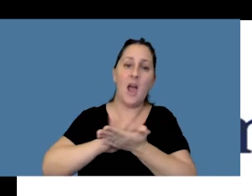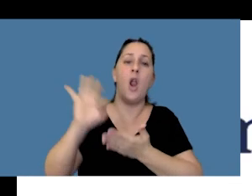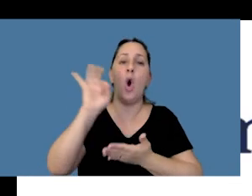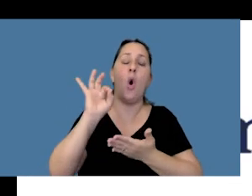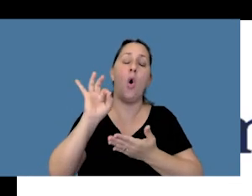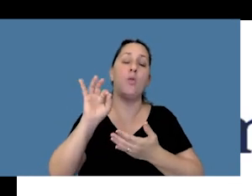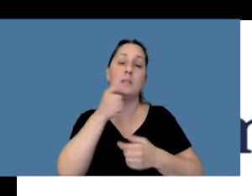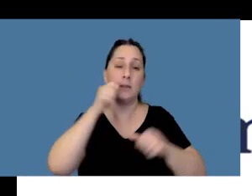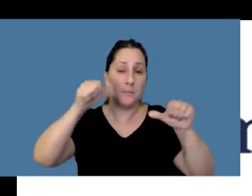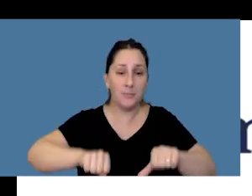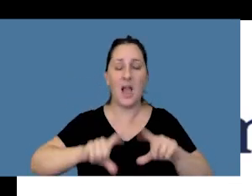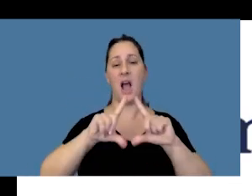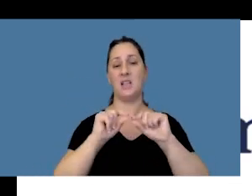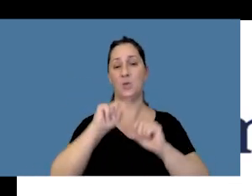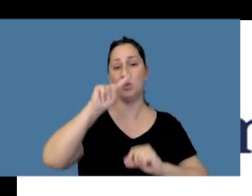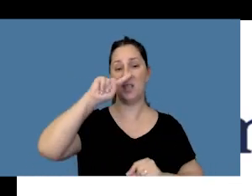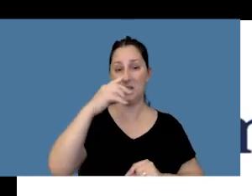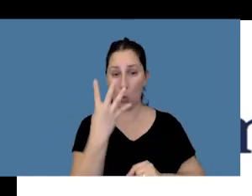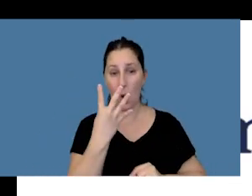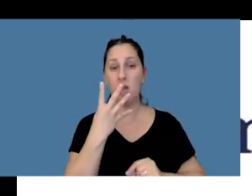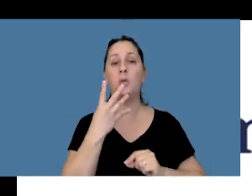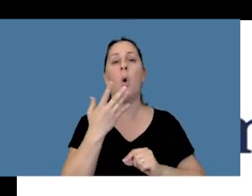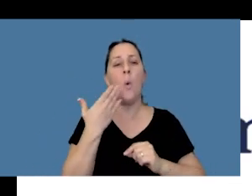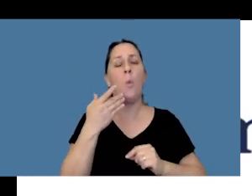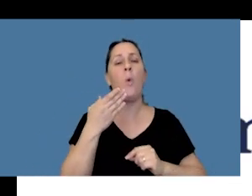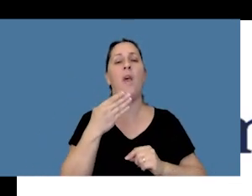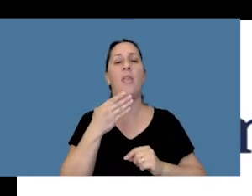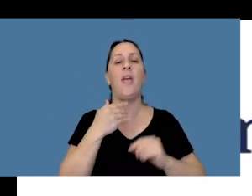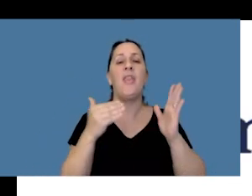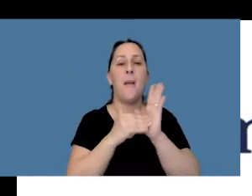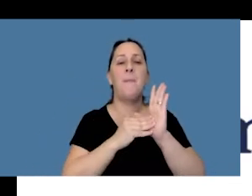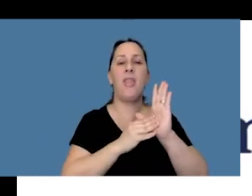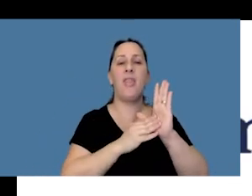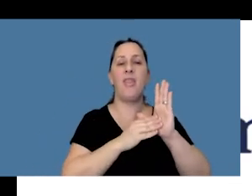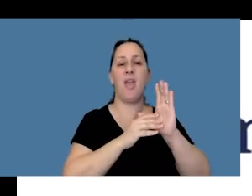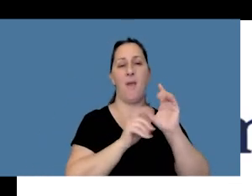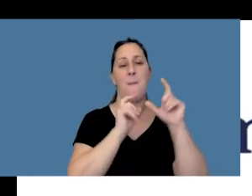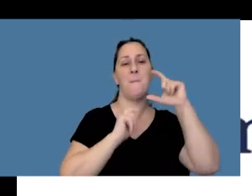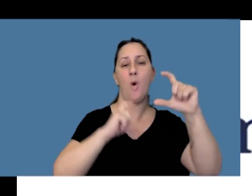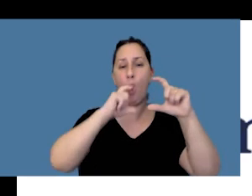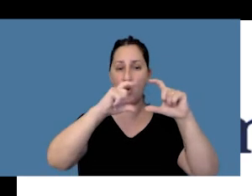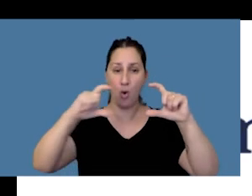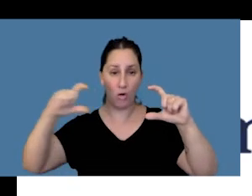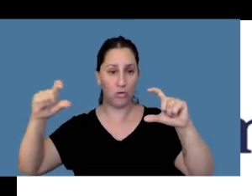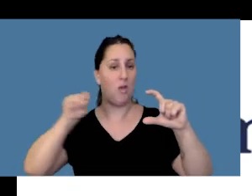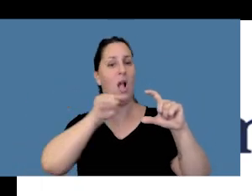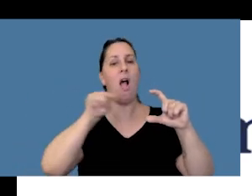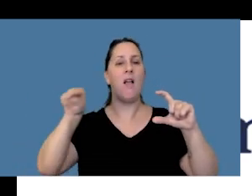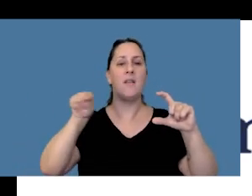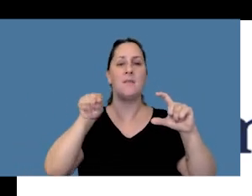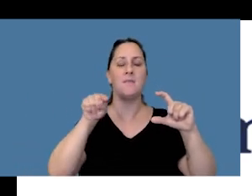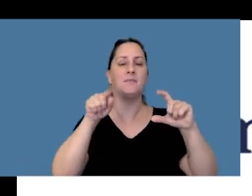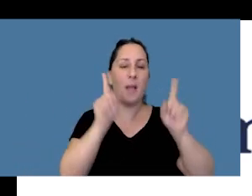recurrir por artículo 74 también, de acuerdo a los módulos que ahora, digamos, que están, digamos,